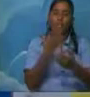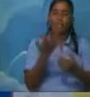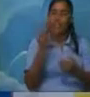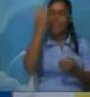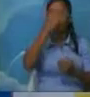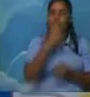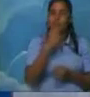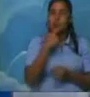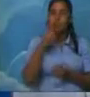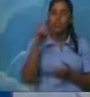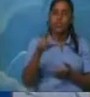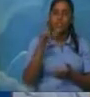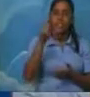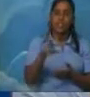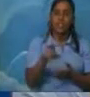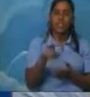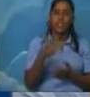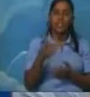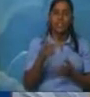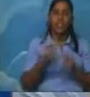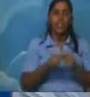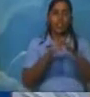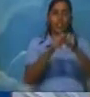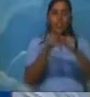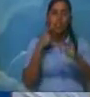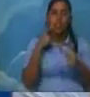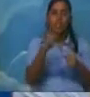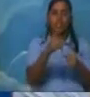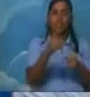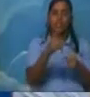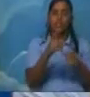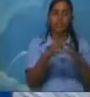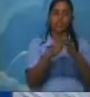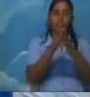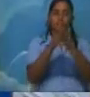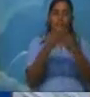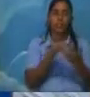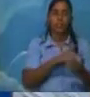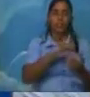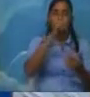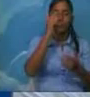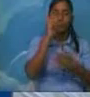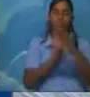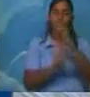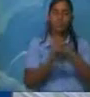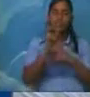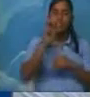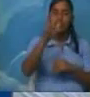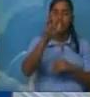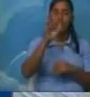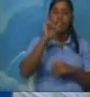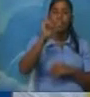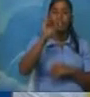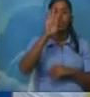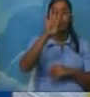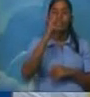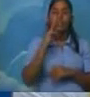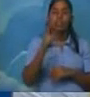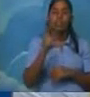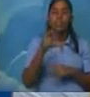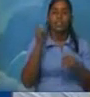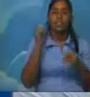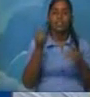hermosa enseñanza y diciendo eh la palabra en el versículo 3 y 4 y